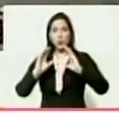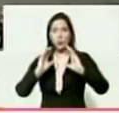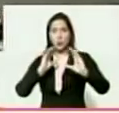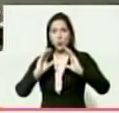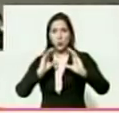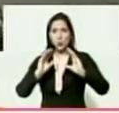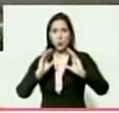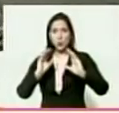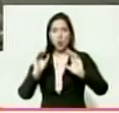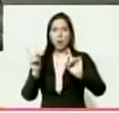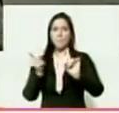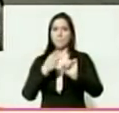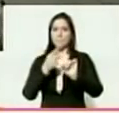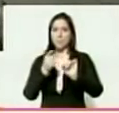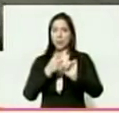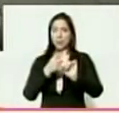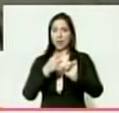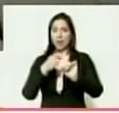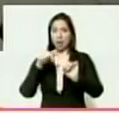la primera de este año, ¿verdad?